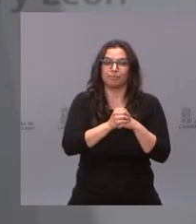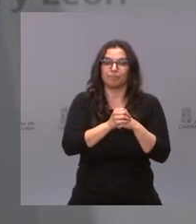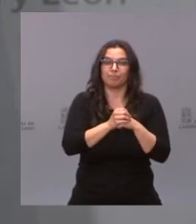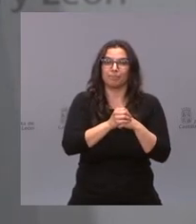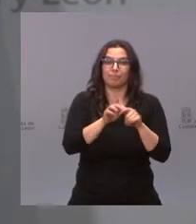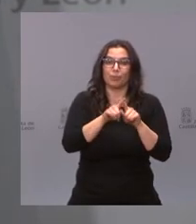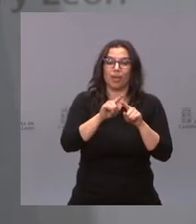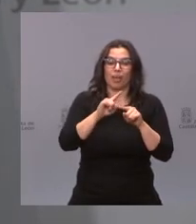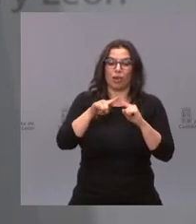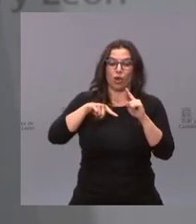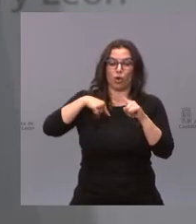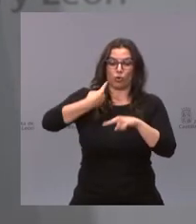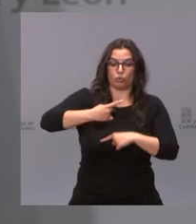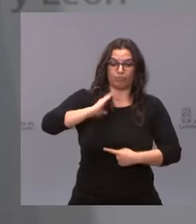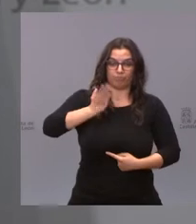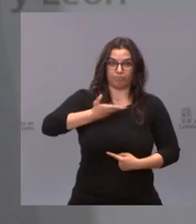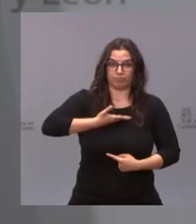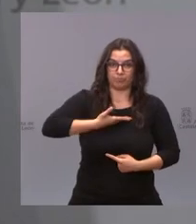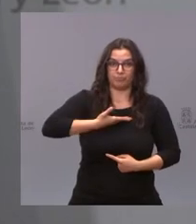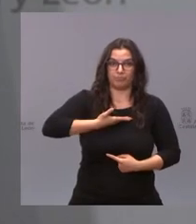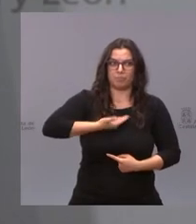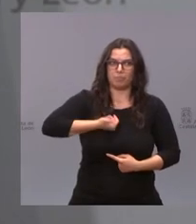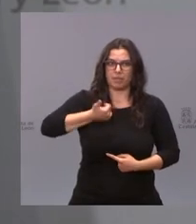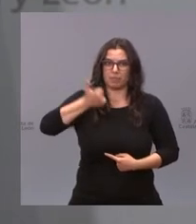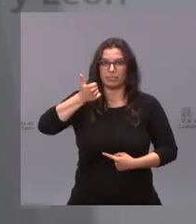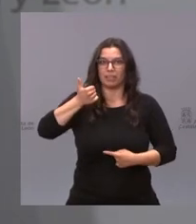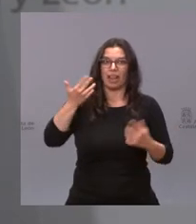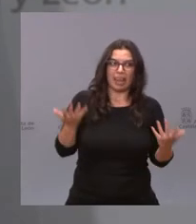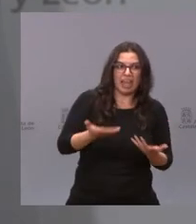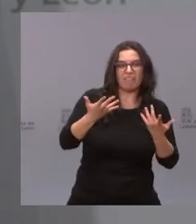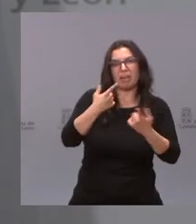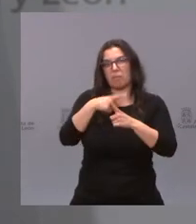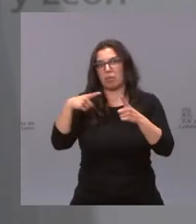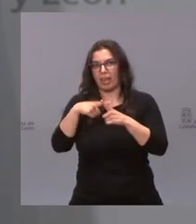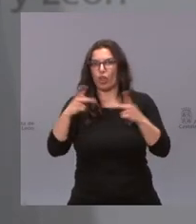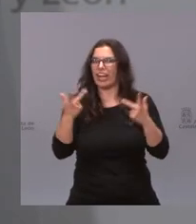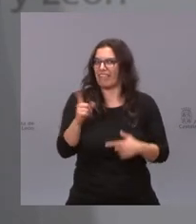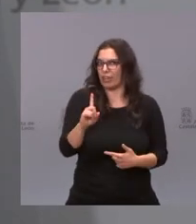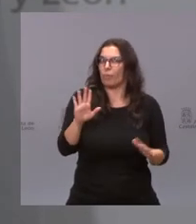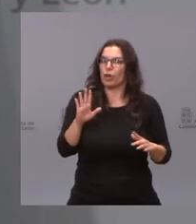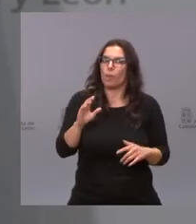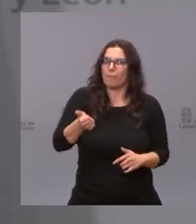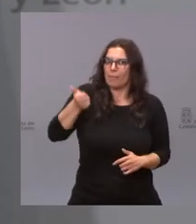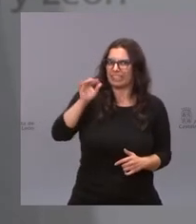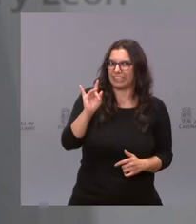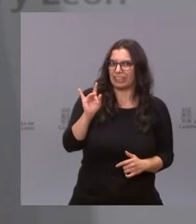efectos adversos, de eventos adversos leves y moderados. No podemos medir